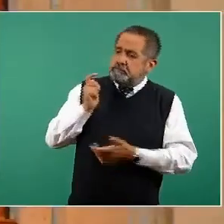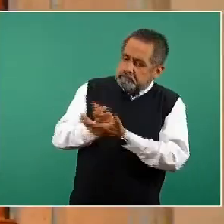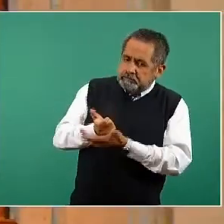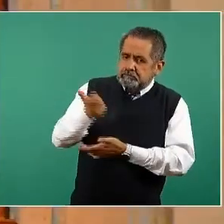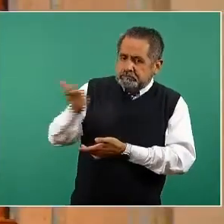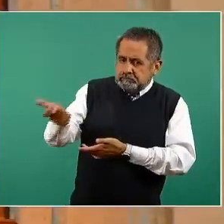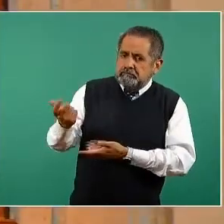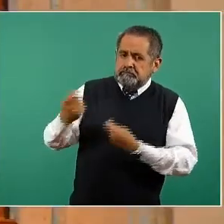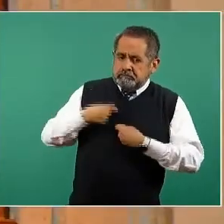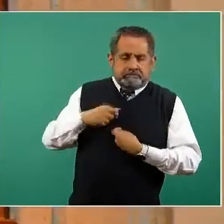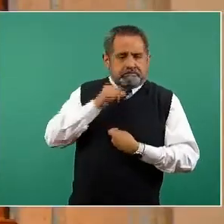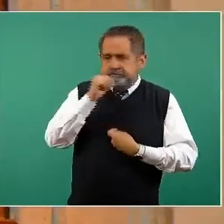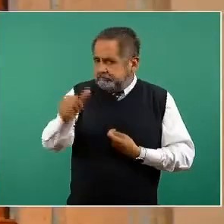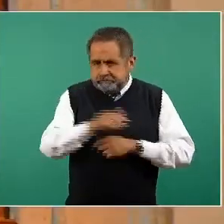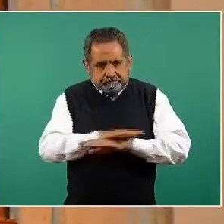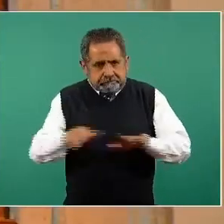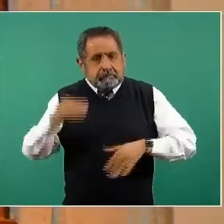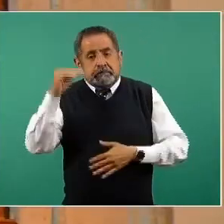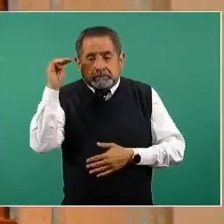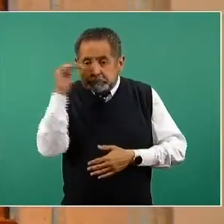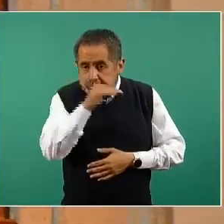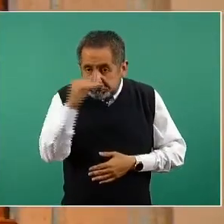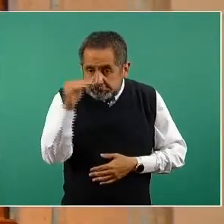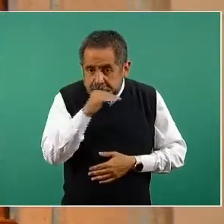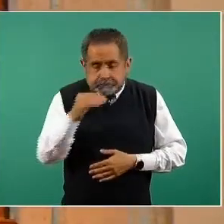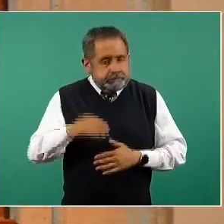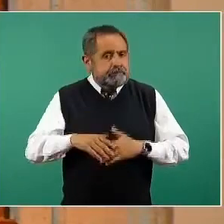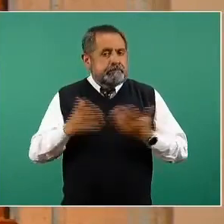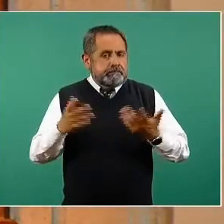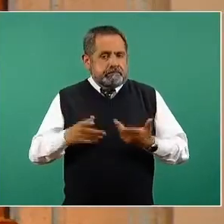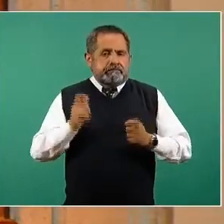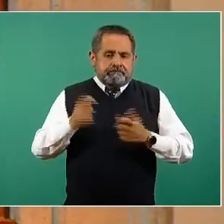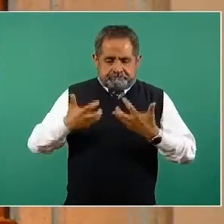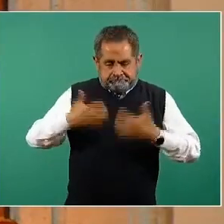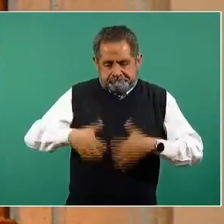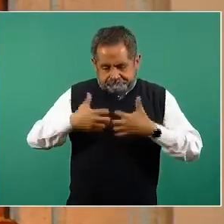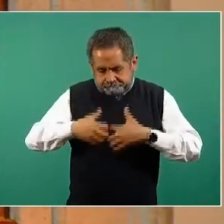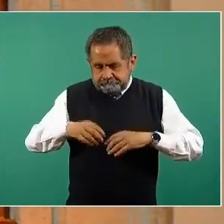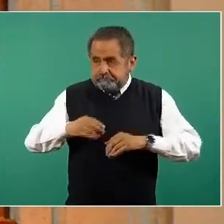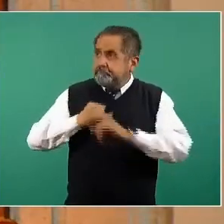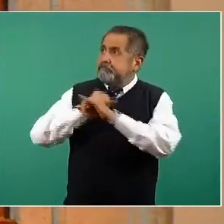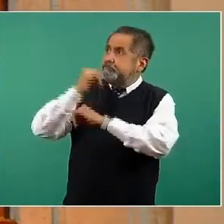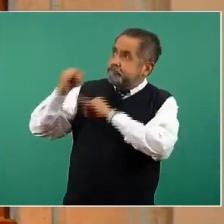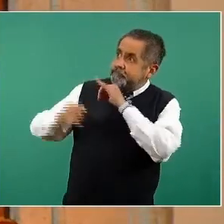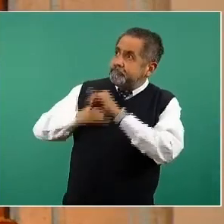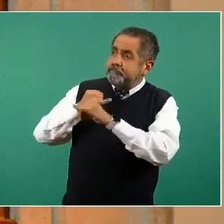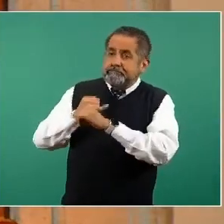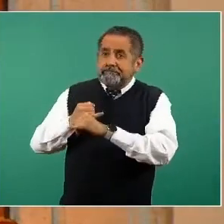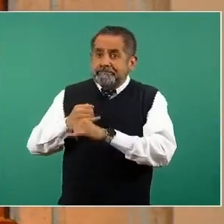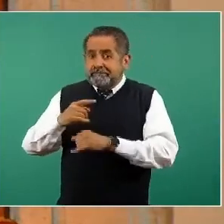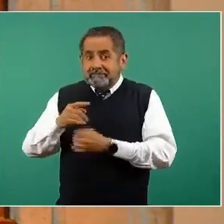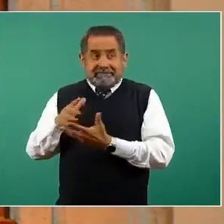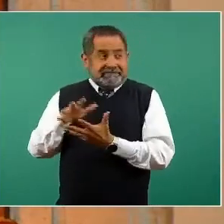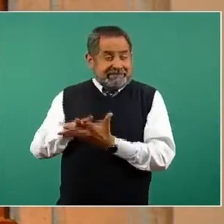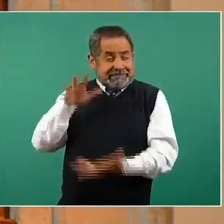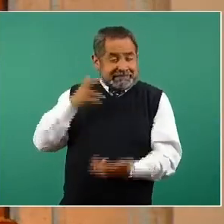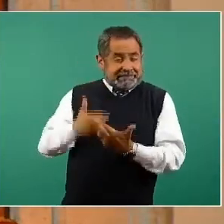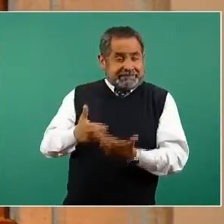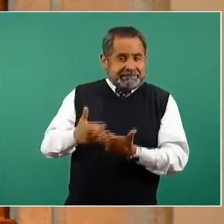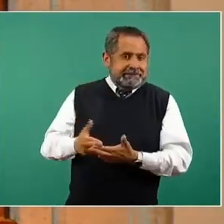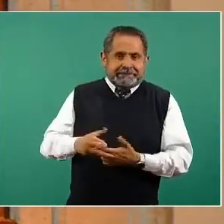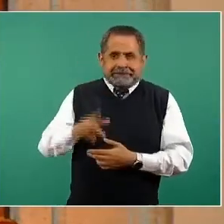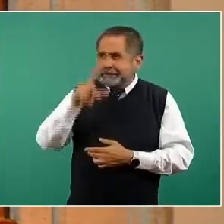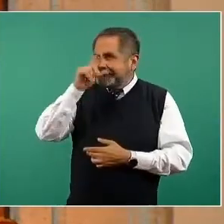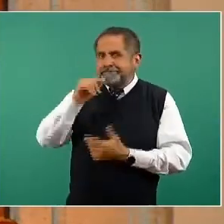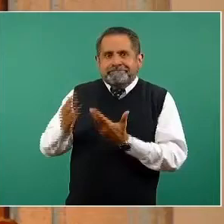estas dosis. Pero, como sabemos, la producción y la distribución internacional no es suficiente para poder,